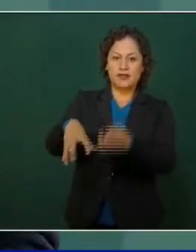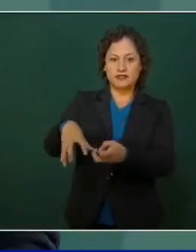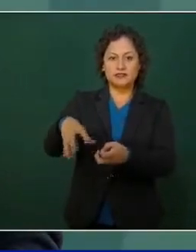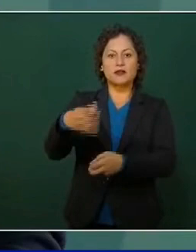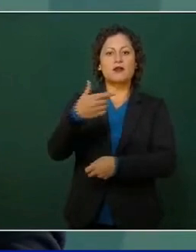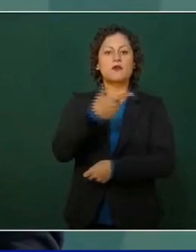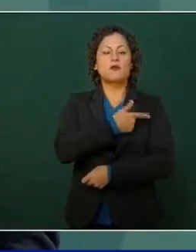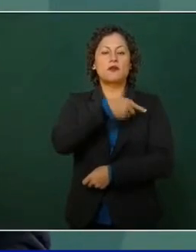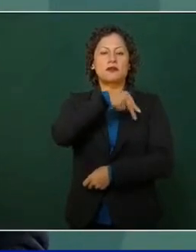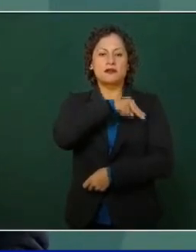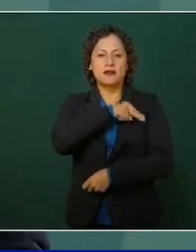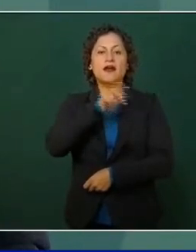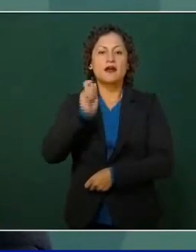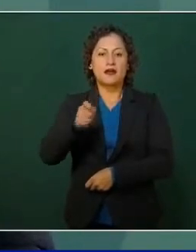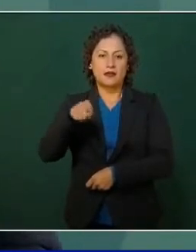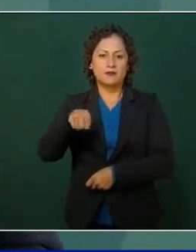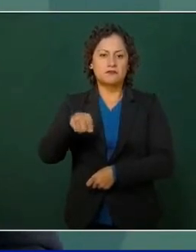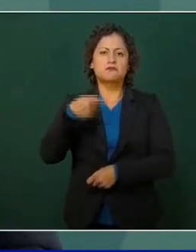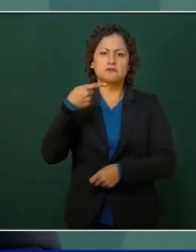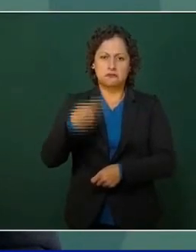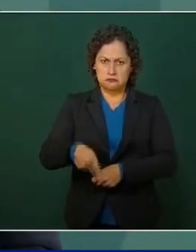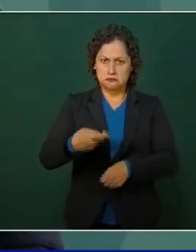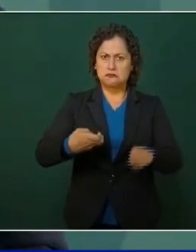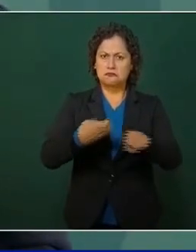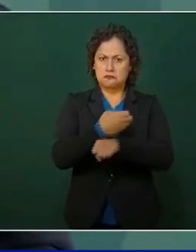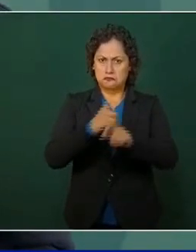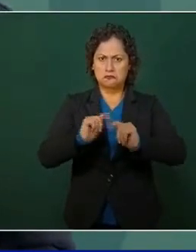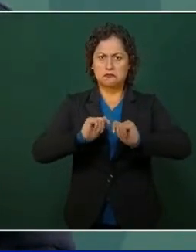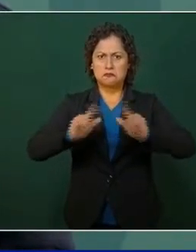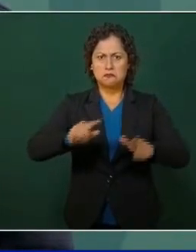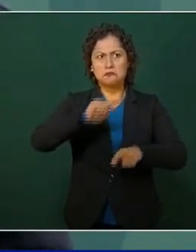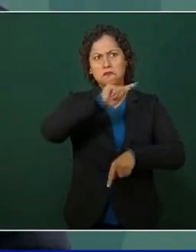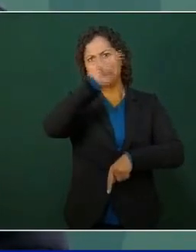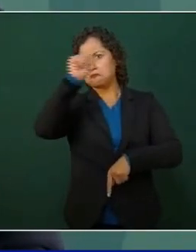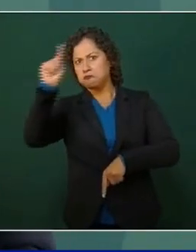Se están haciendo aquí en Tlaxcala y en todo el país.